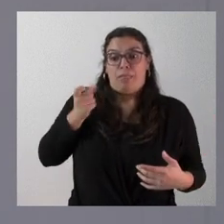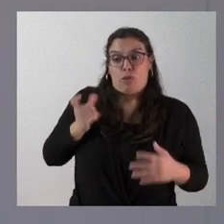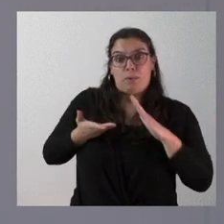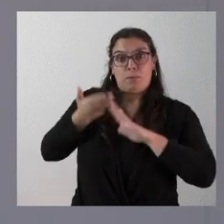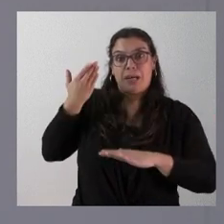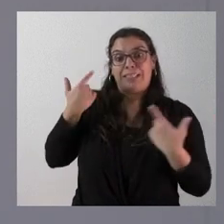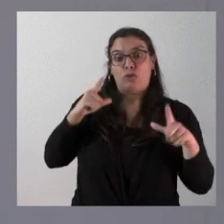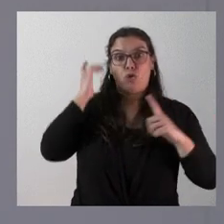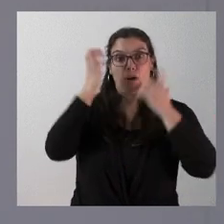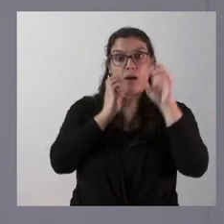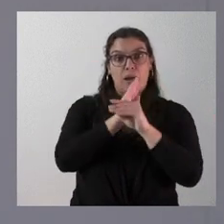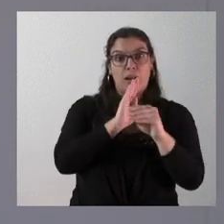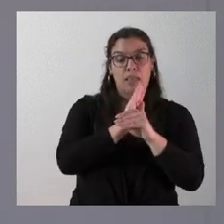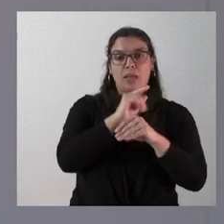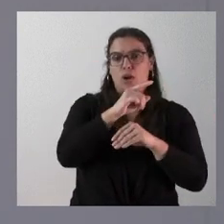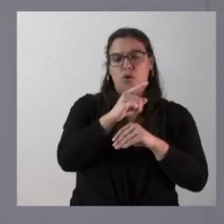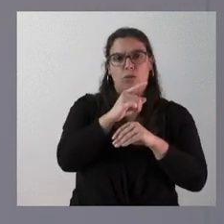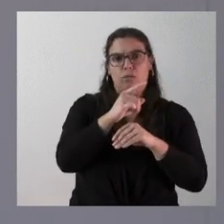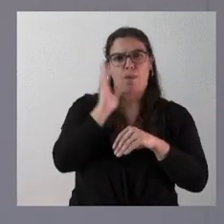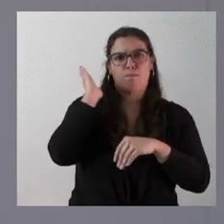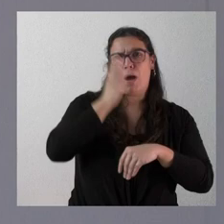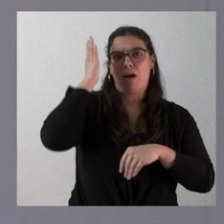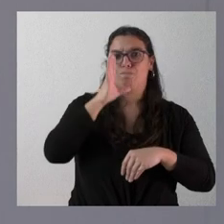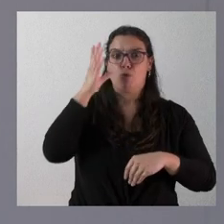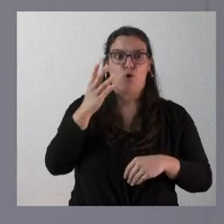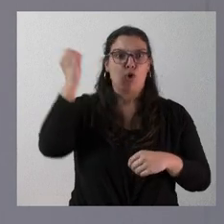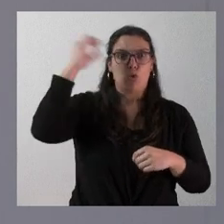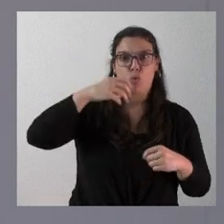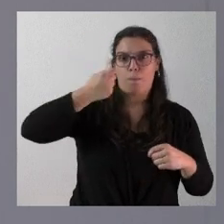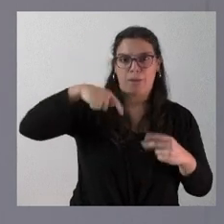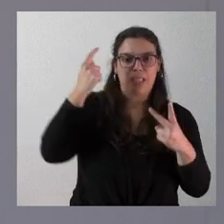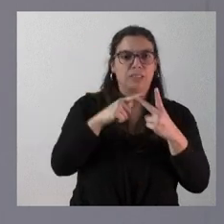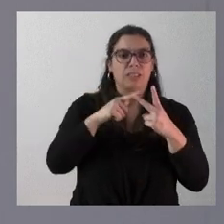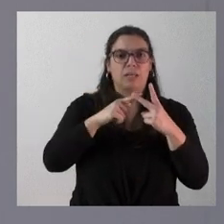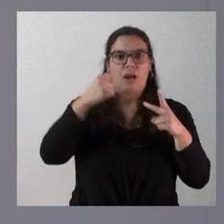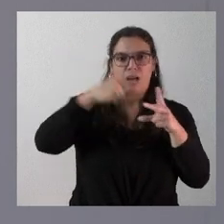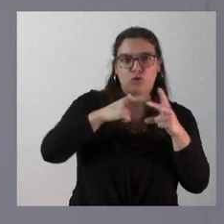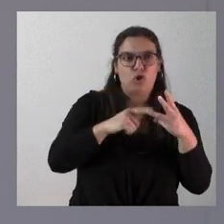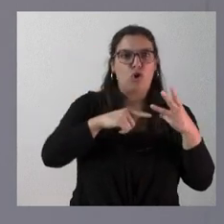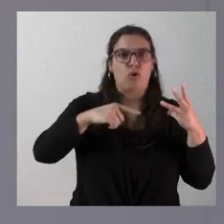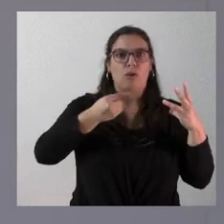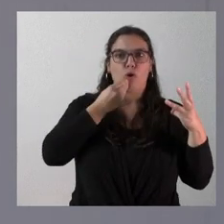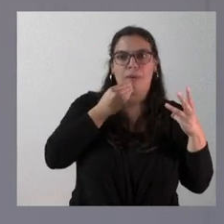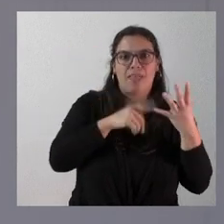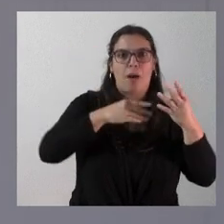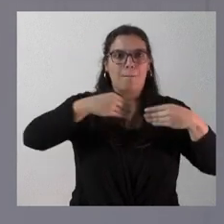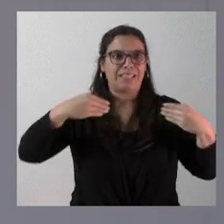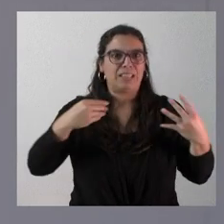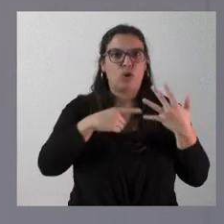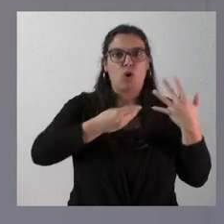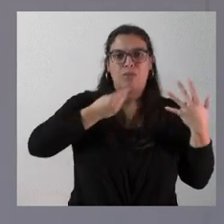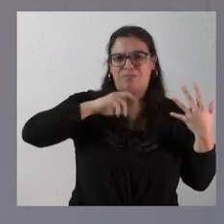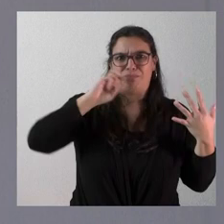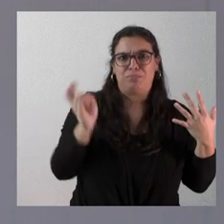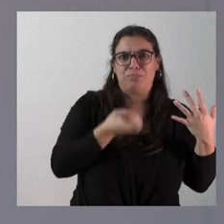trasladado del sector ganadero a través del elevado coste la subida de la energía del gasóleo de los fertilizantes los plásticos o los piensos que están afectando